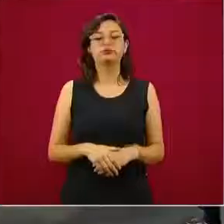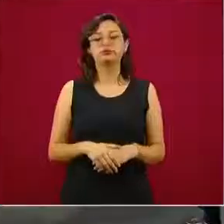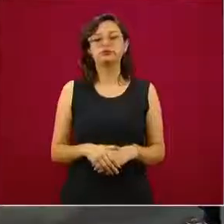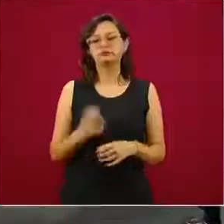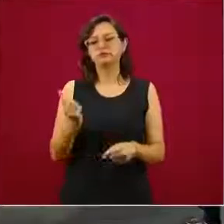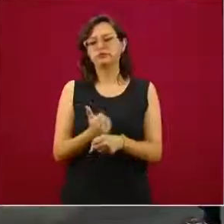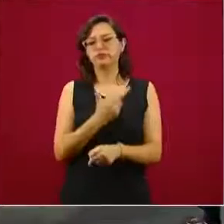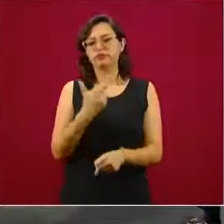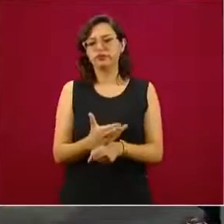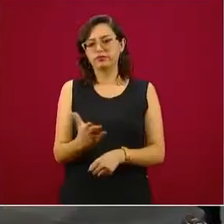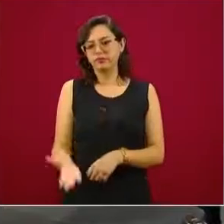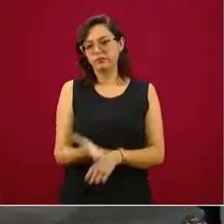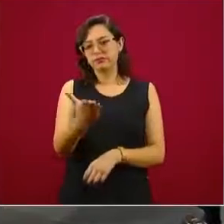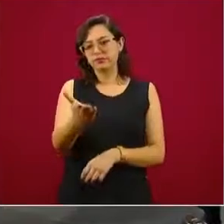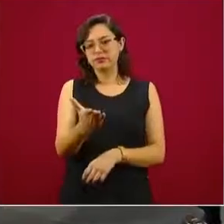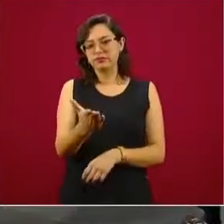secretario,